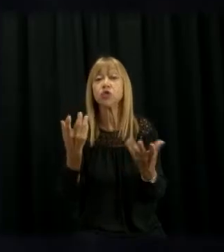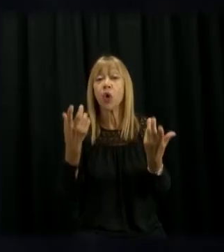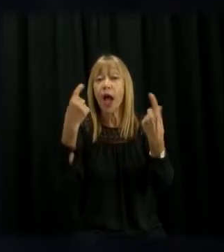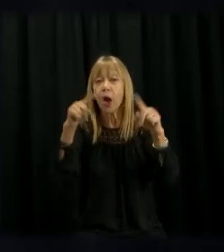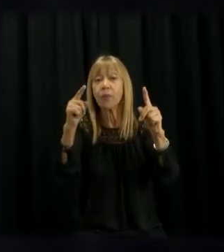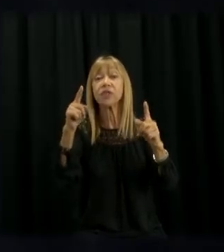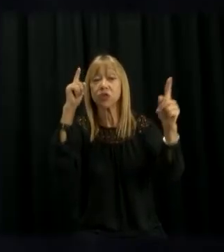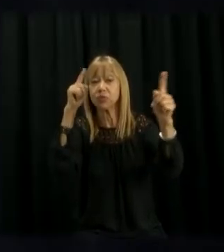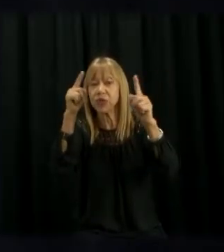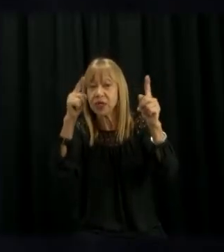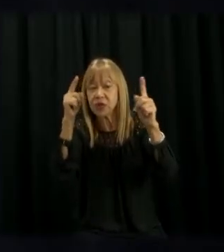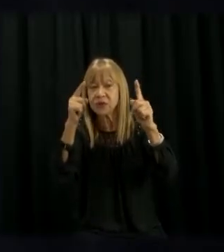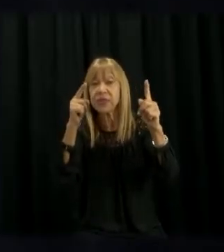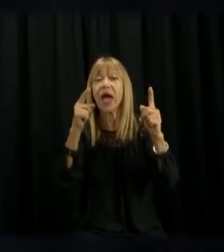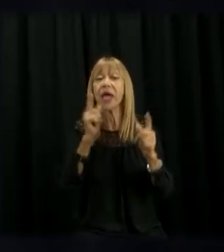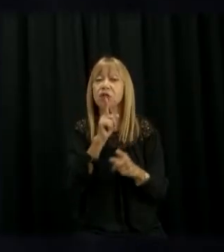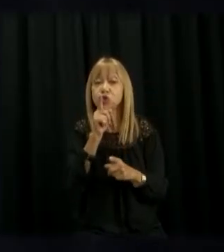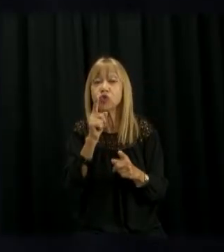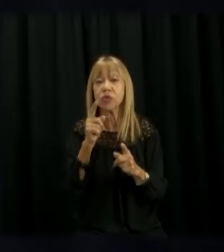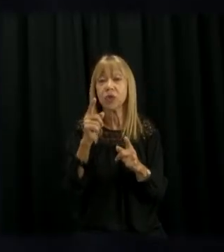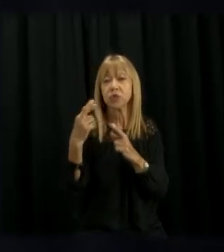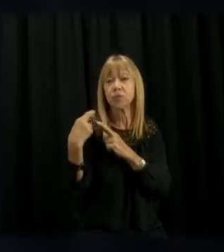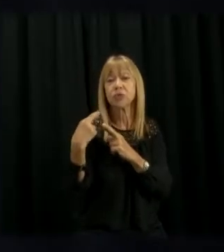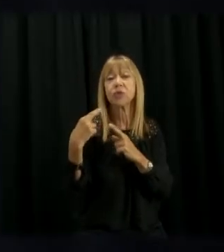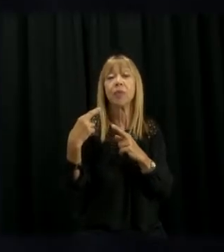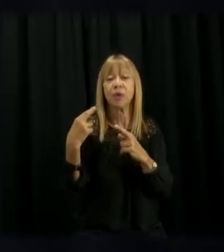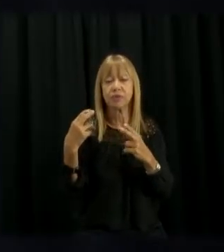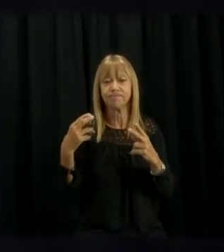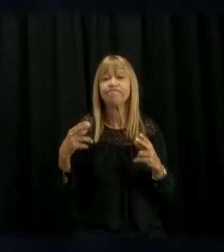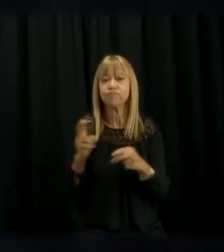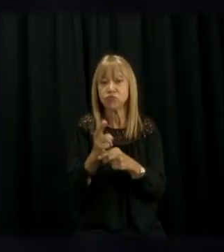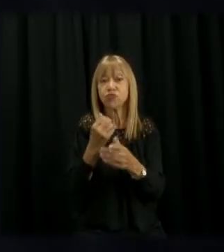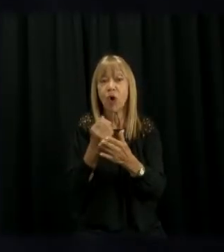colaboración con el gobierno para cumplir con estas metas,